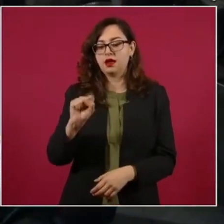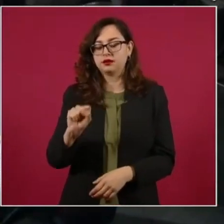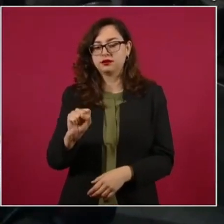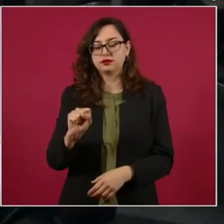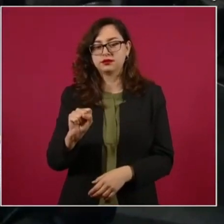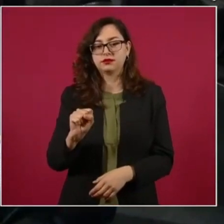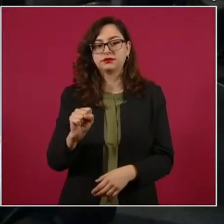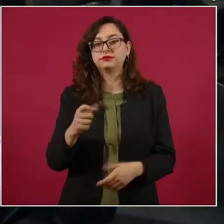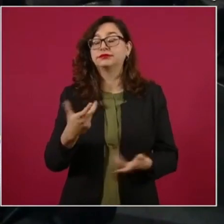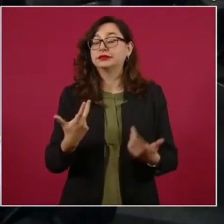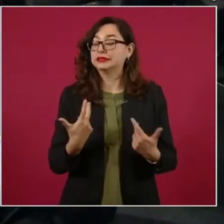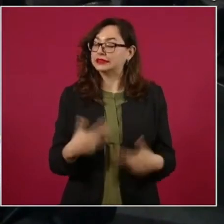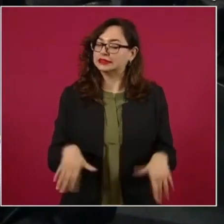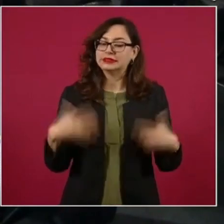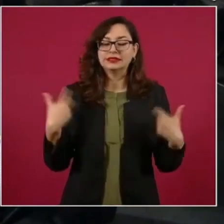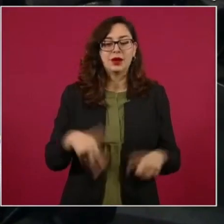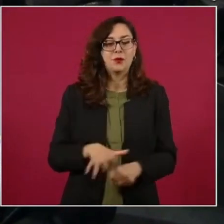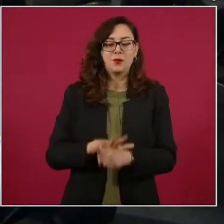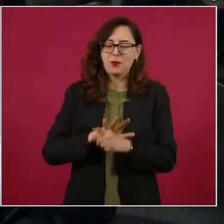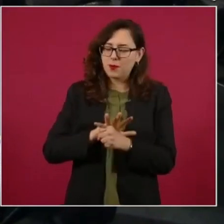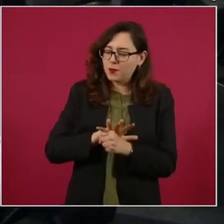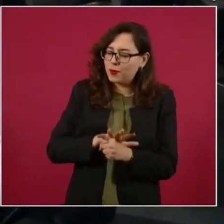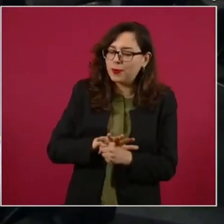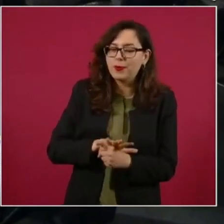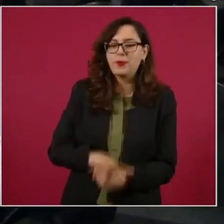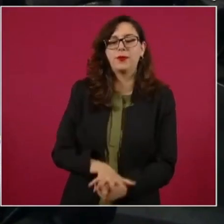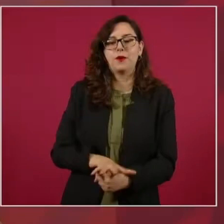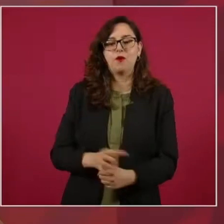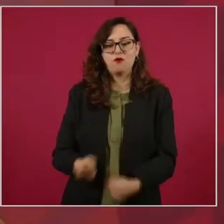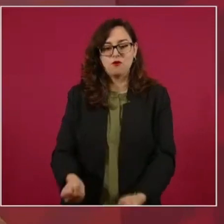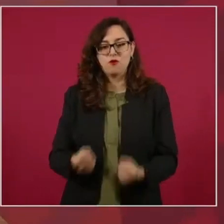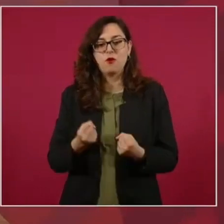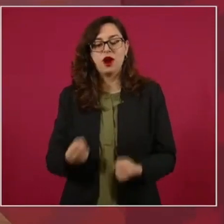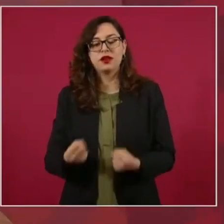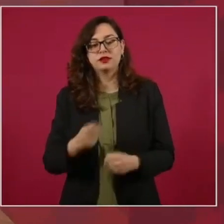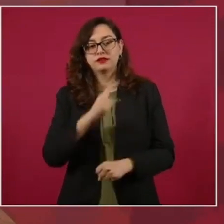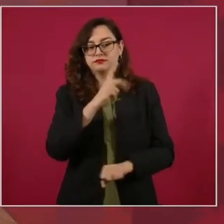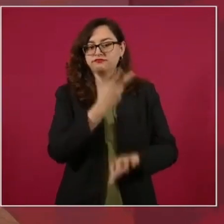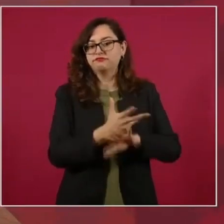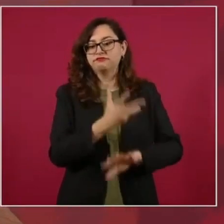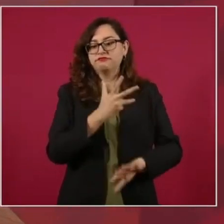Las presiones eran fuertes, las amenazas de invasión